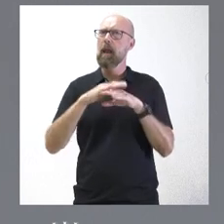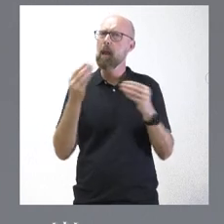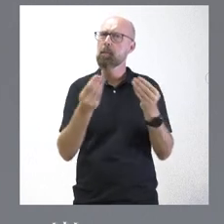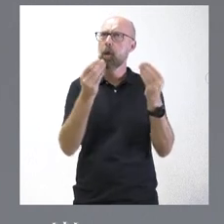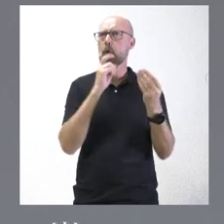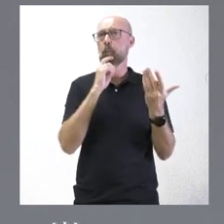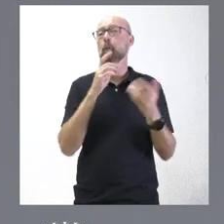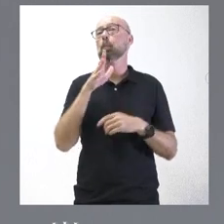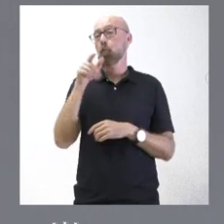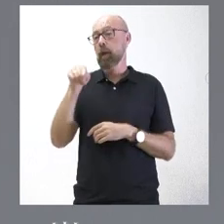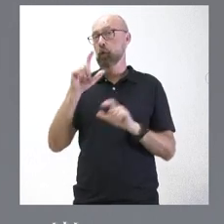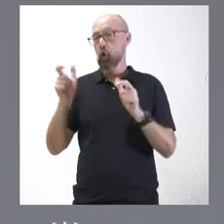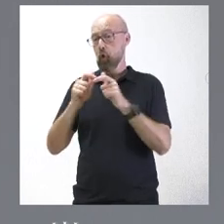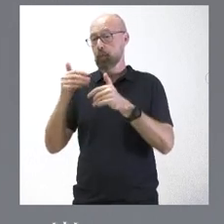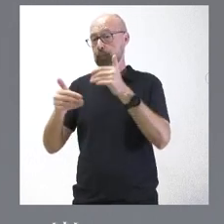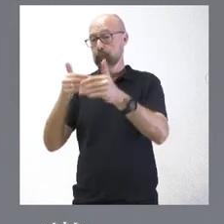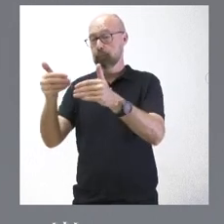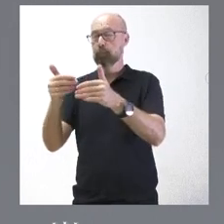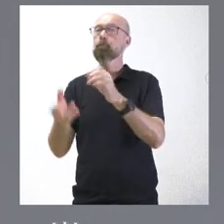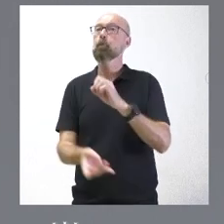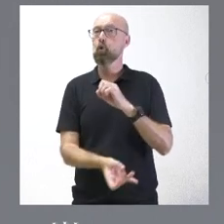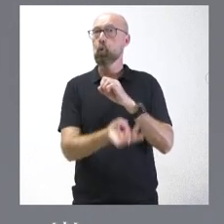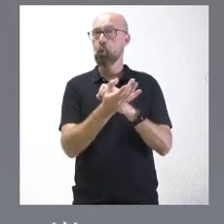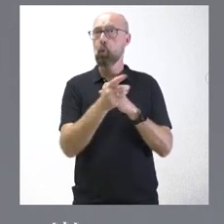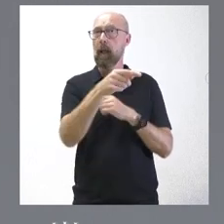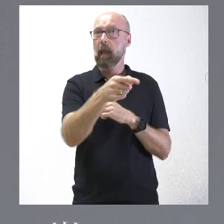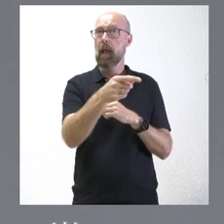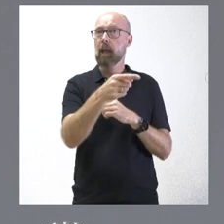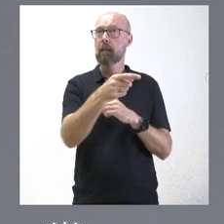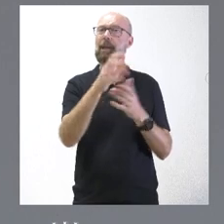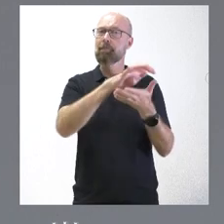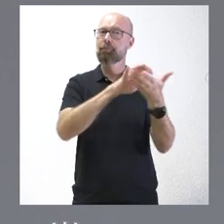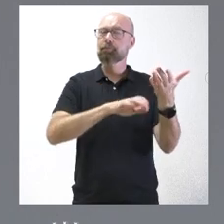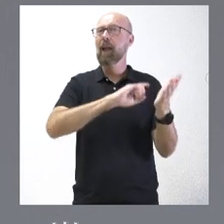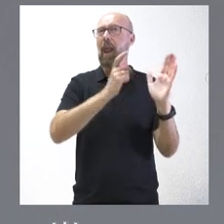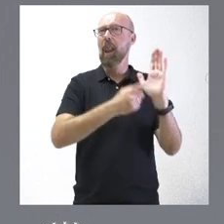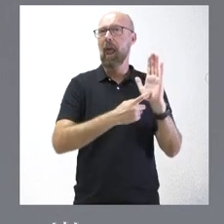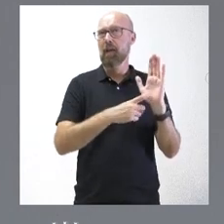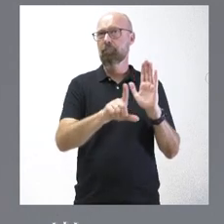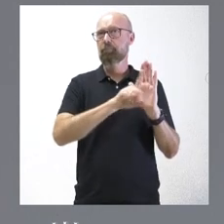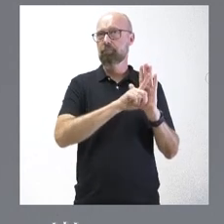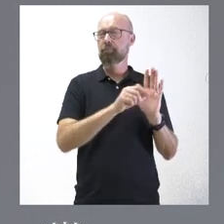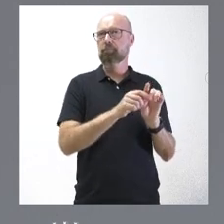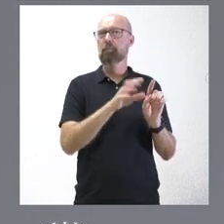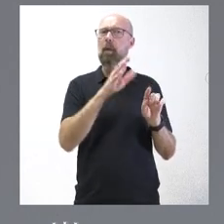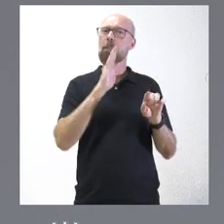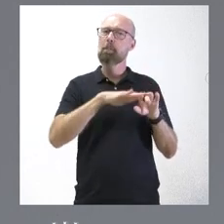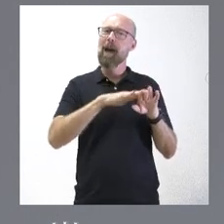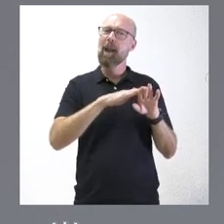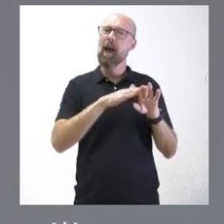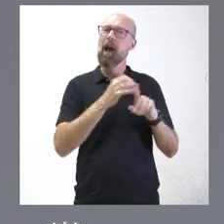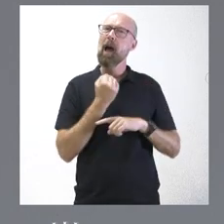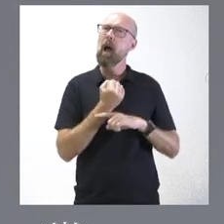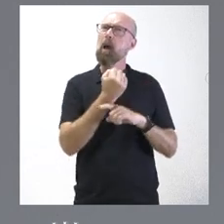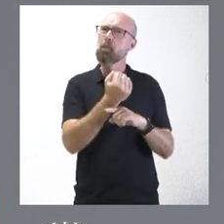ahí surge precisamente el texto de la ley tratar de reforzar esos aspectos